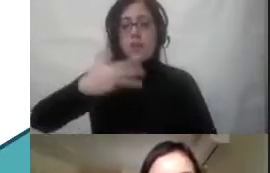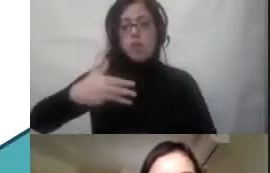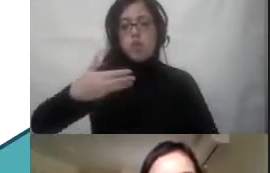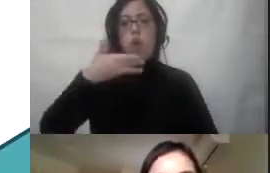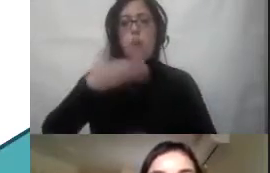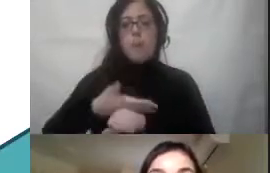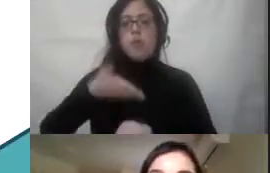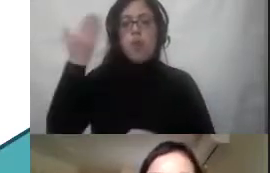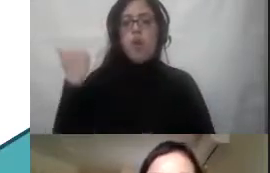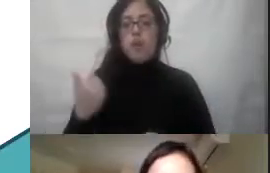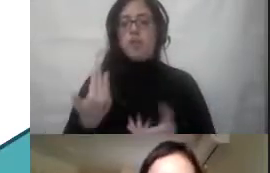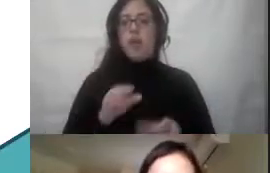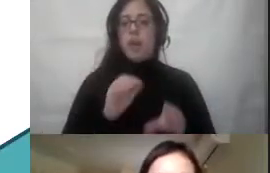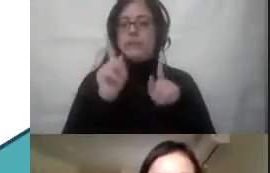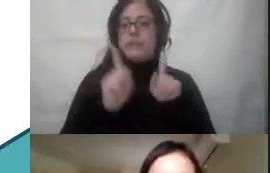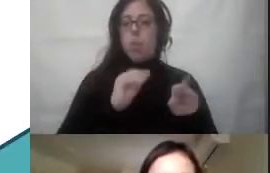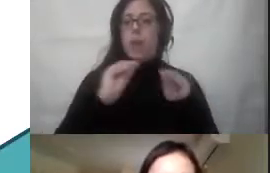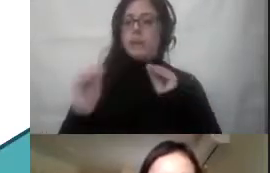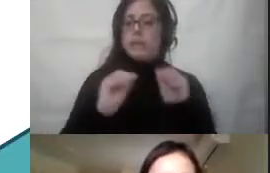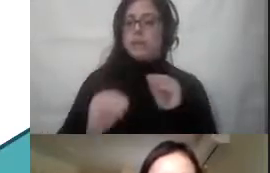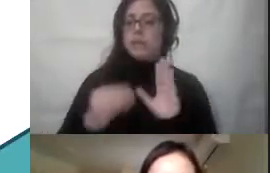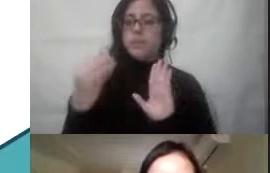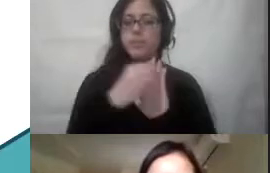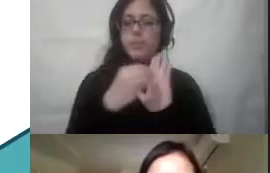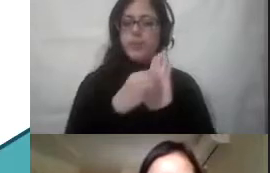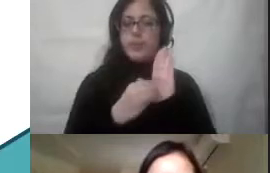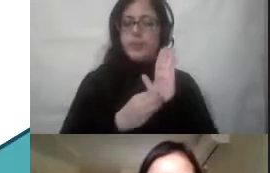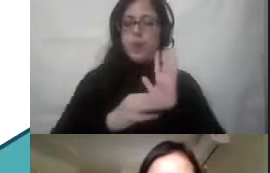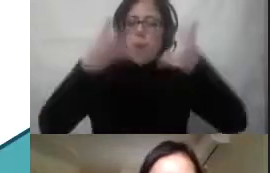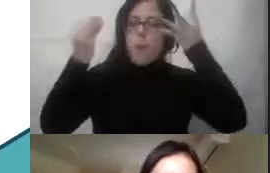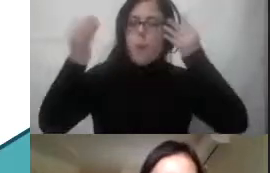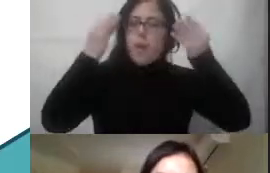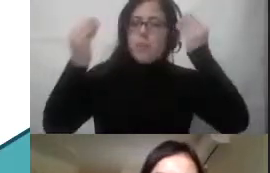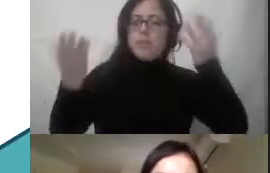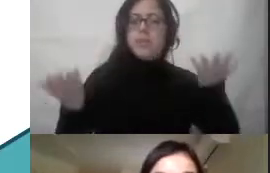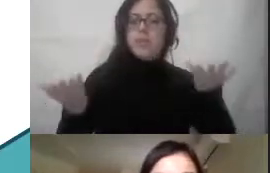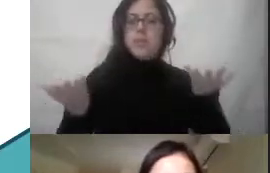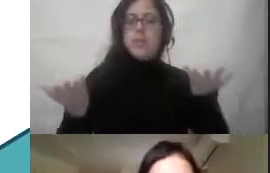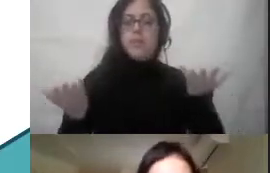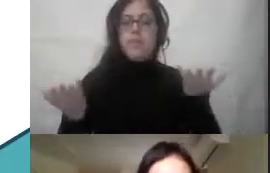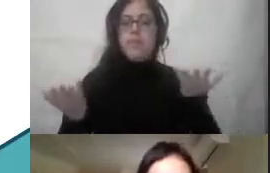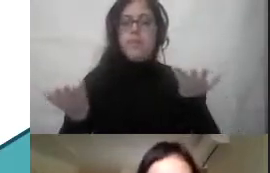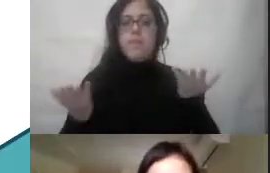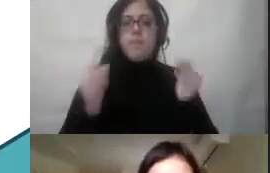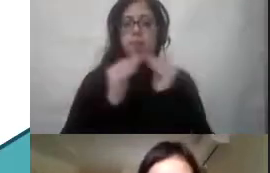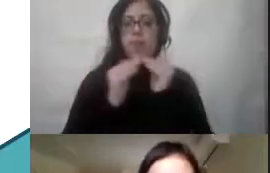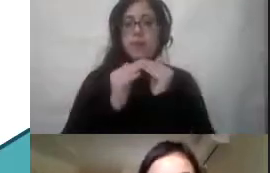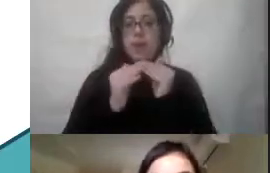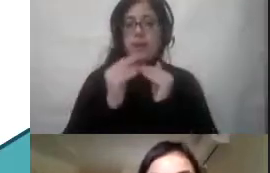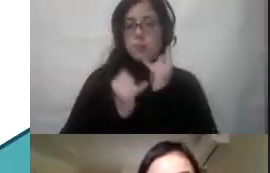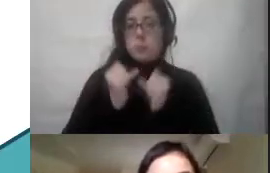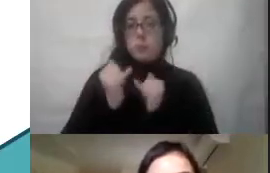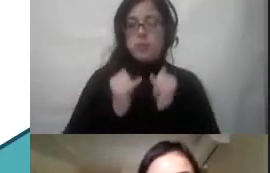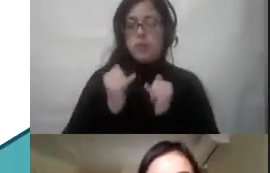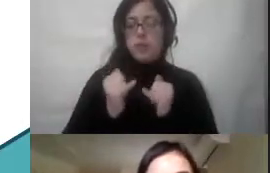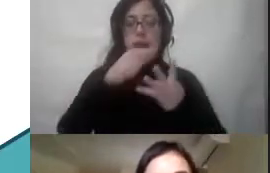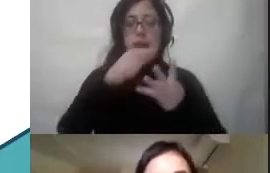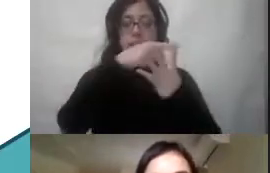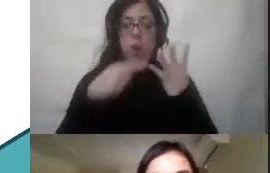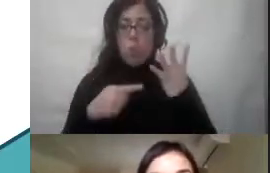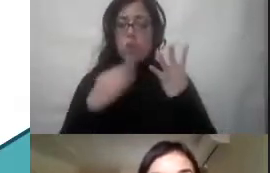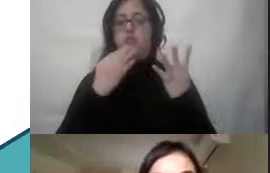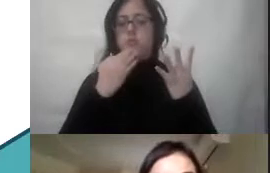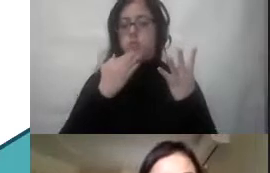generar recomendaciones para el aprendizaje en contexto a distancia. Nosotras cuatro, más